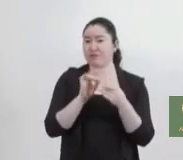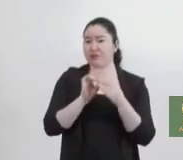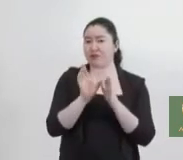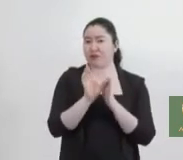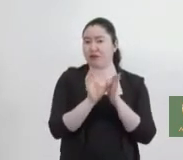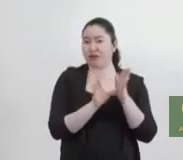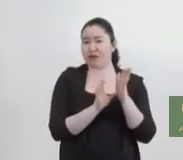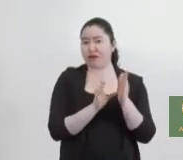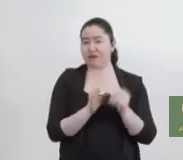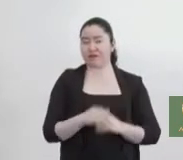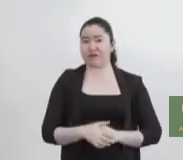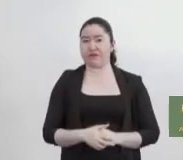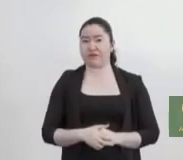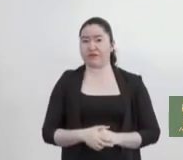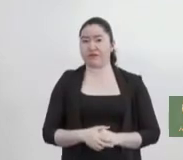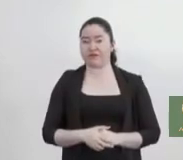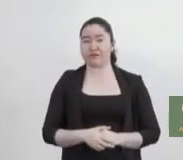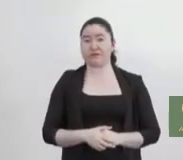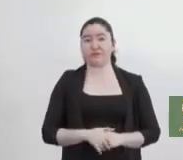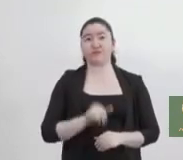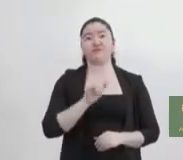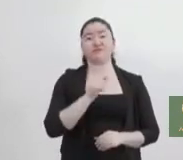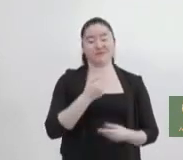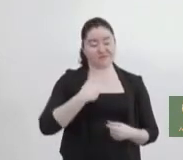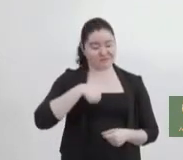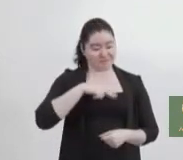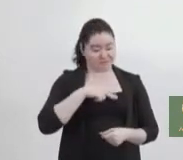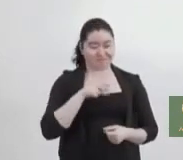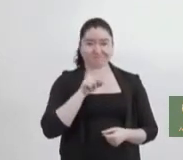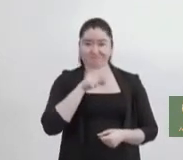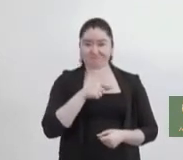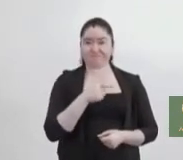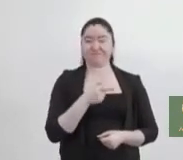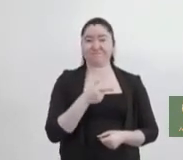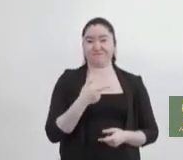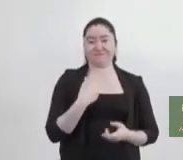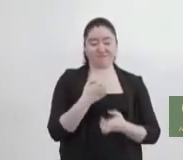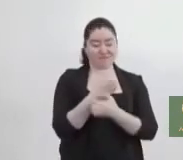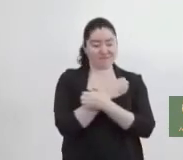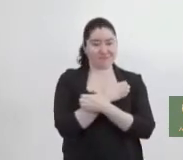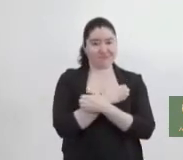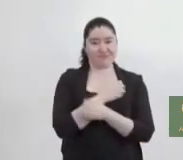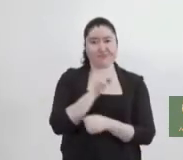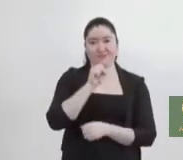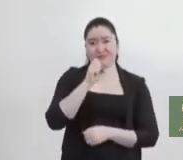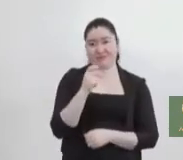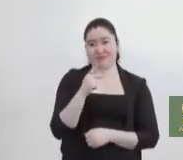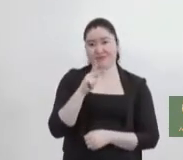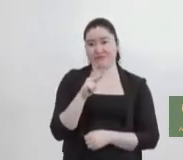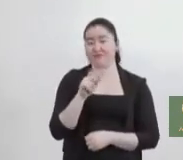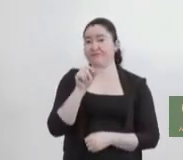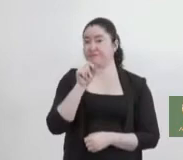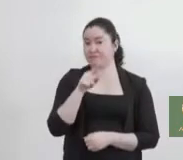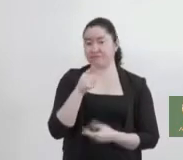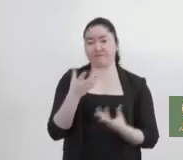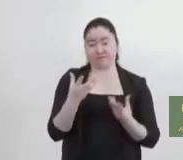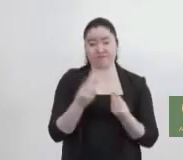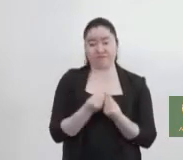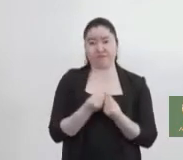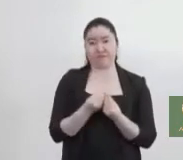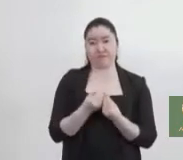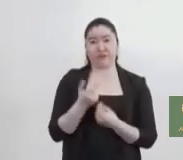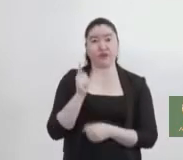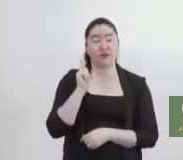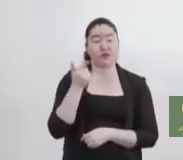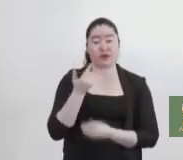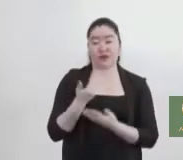Delfina? Sí, estamos muy en coordinación con la Autoridad Educativa Federal y la Secretaría de Educación Pública. Inclusive, ojalá podamos